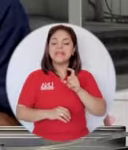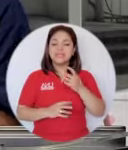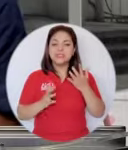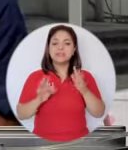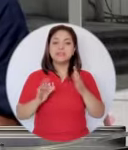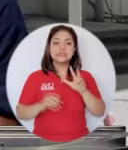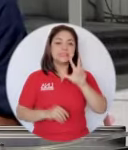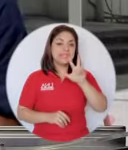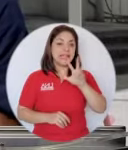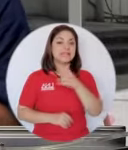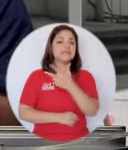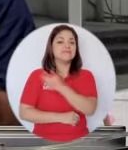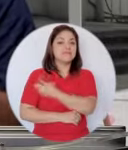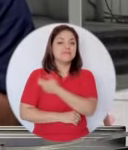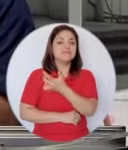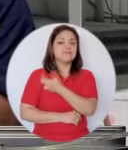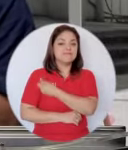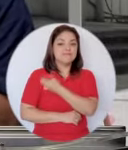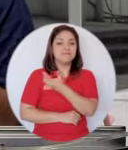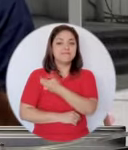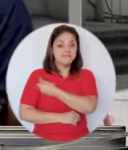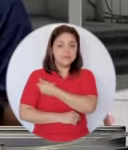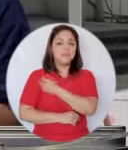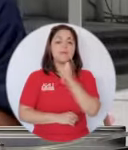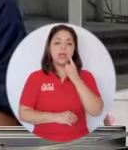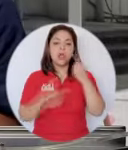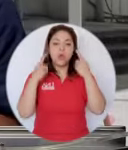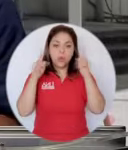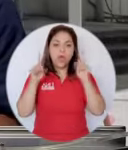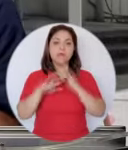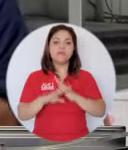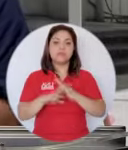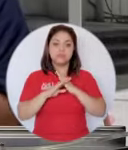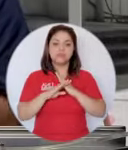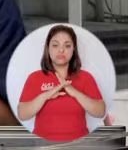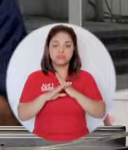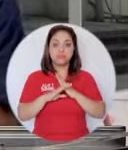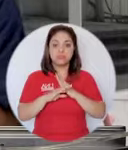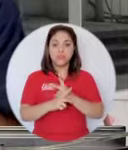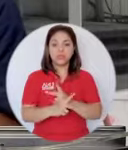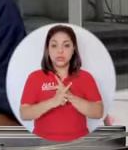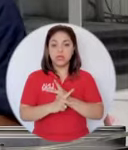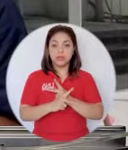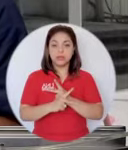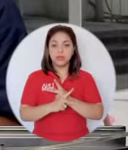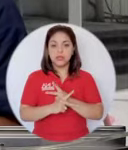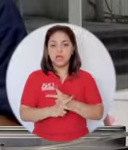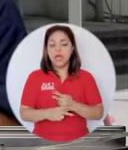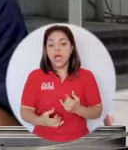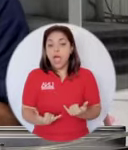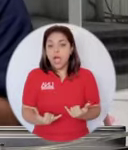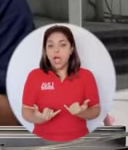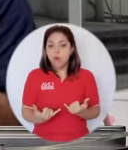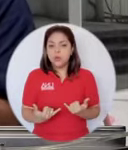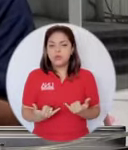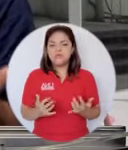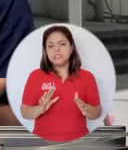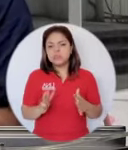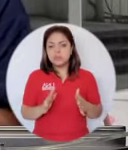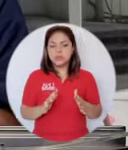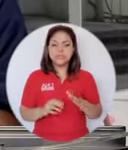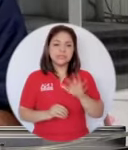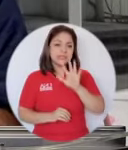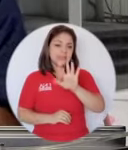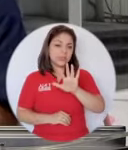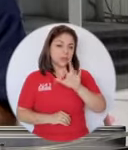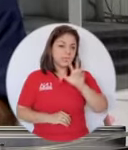menos 3 dosis de vacuna. El esquema básico para nosotros son 3 dosis de vacuna. Entonces, ahorita andamos